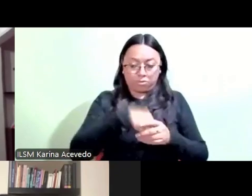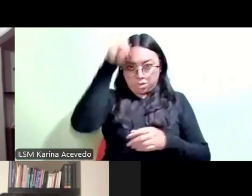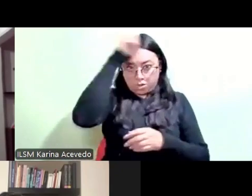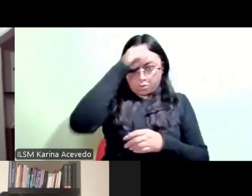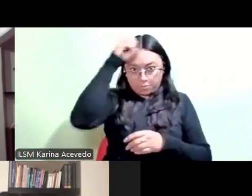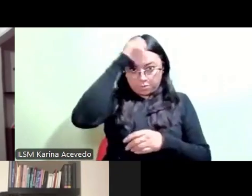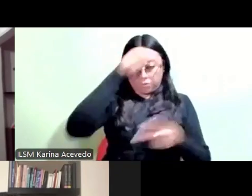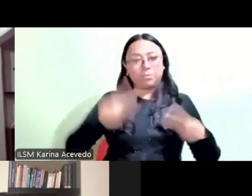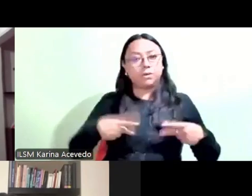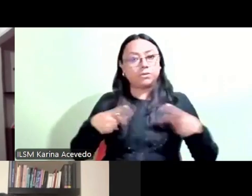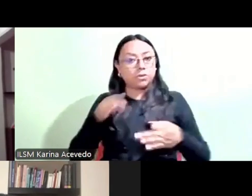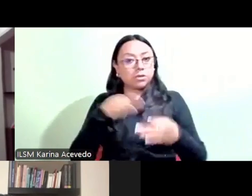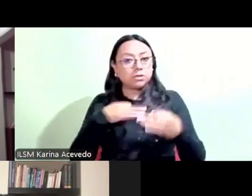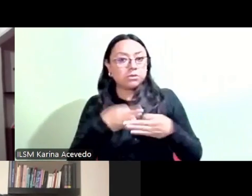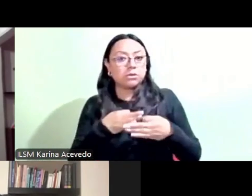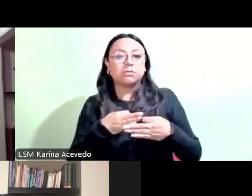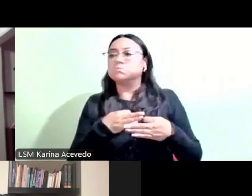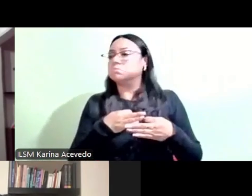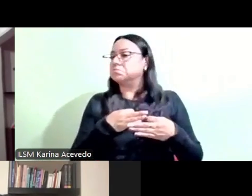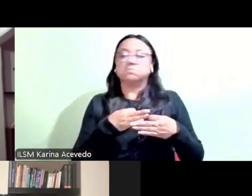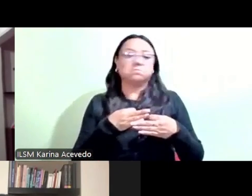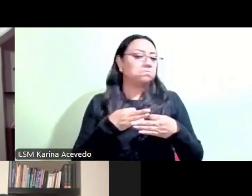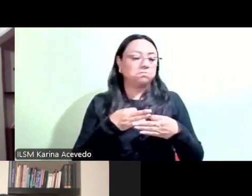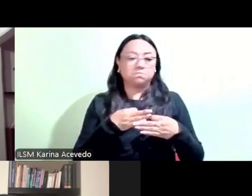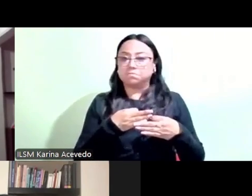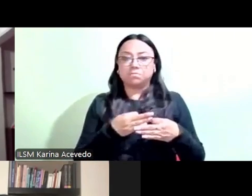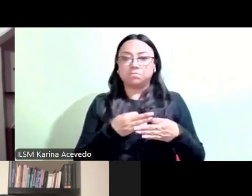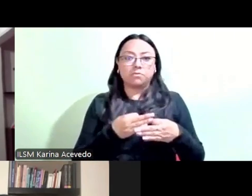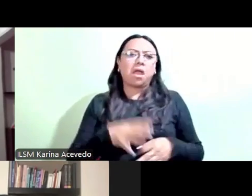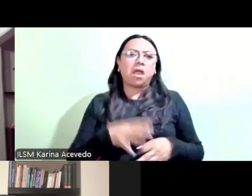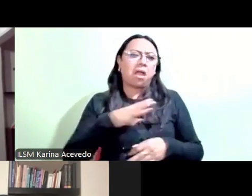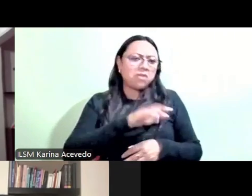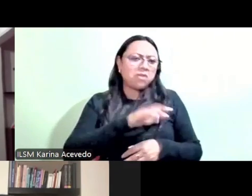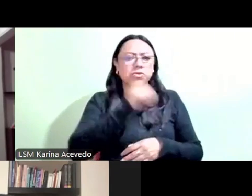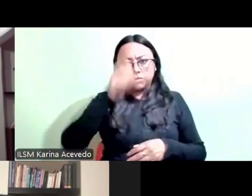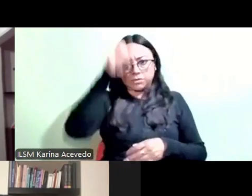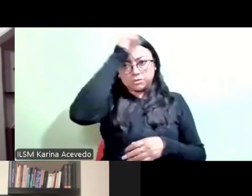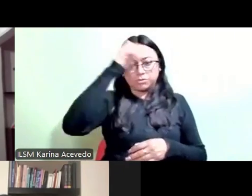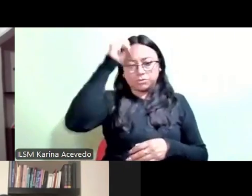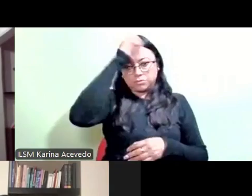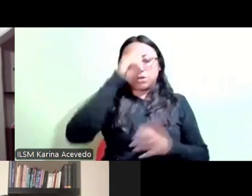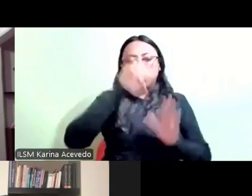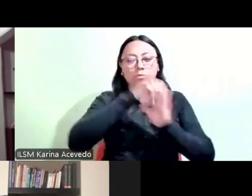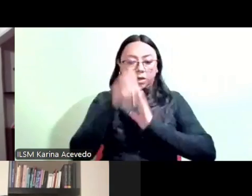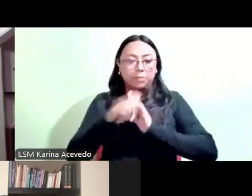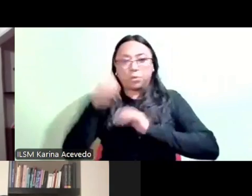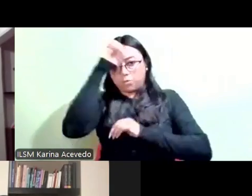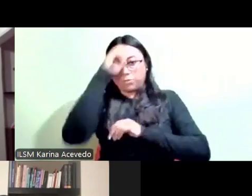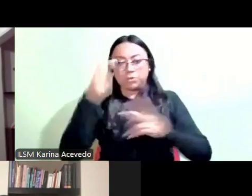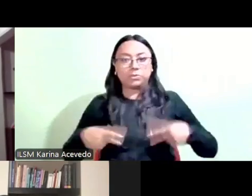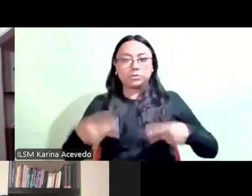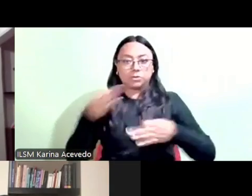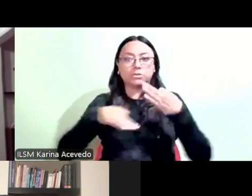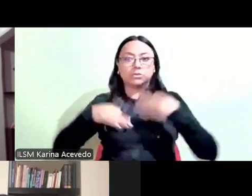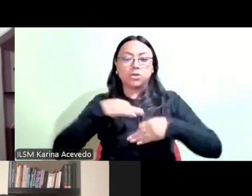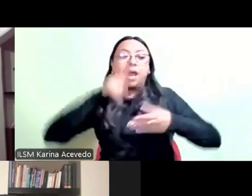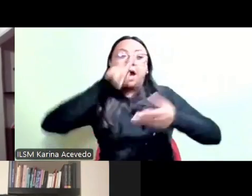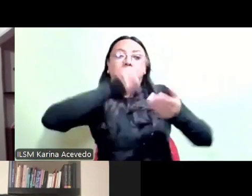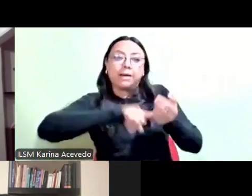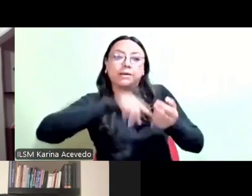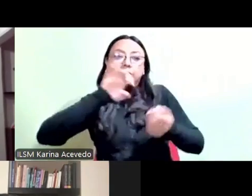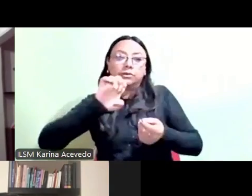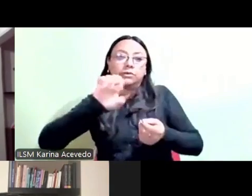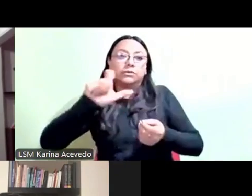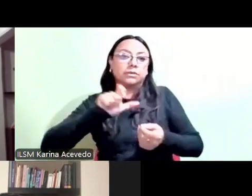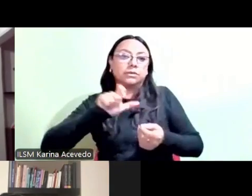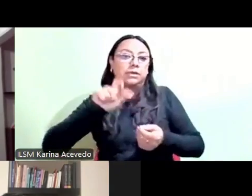a diferencia de todas las demás opiniones, la opinión ciudadana sí está incluida en el expediente, diputado presidente, pero no